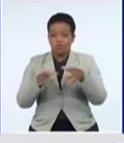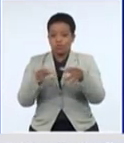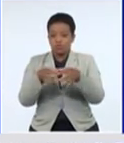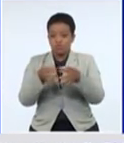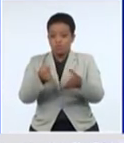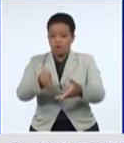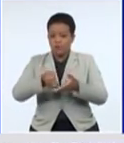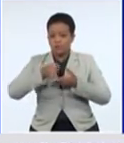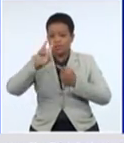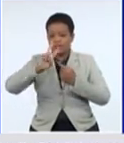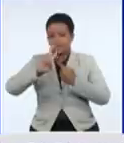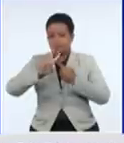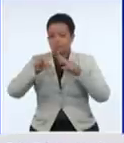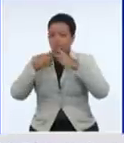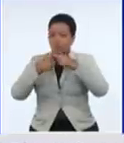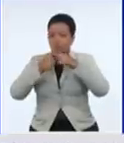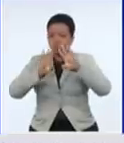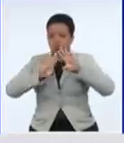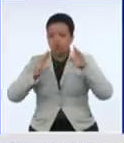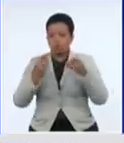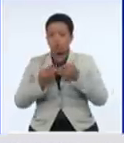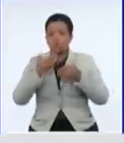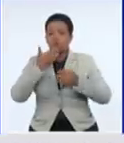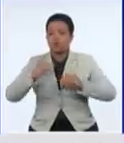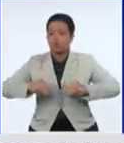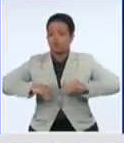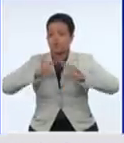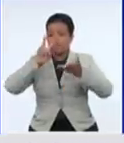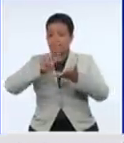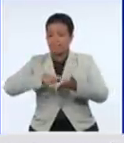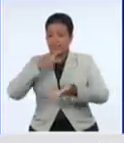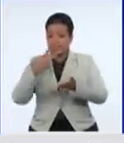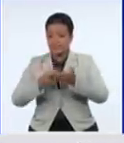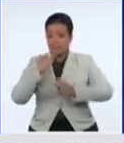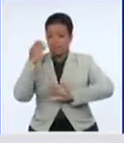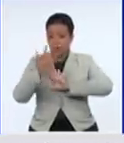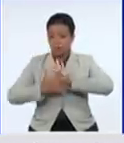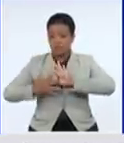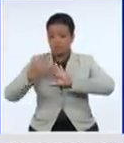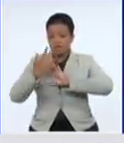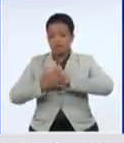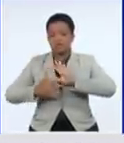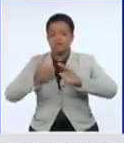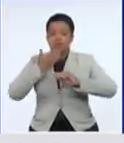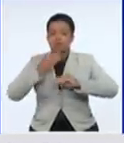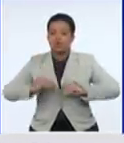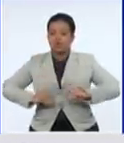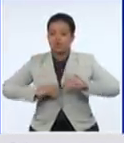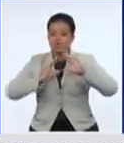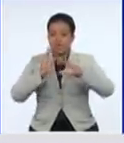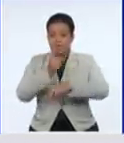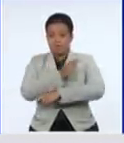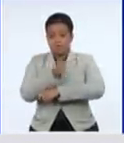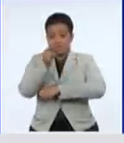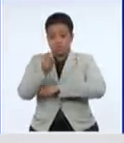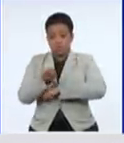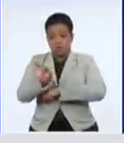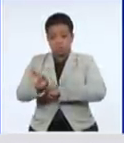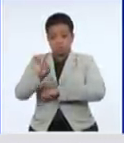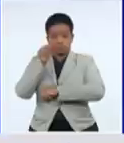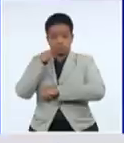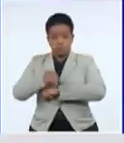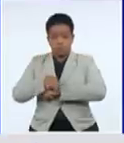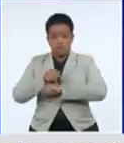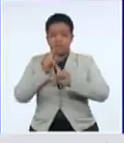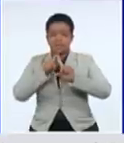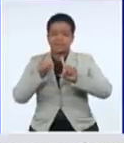las transmisiones, a la intérprete de lengua de señas, a la profesora Yantá, que nos acompaña hoy, que siempre